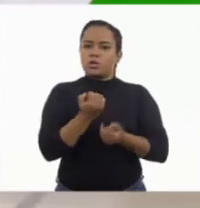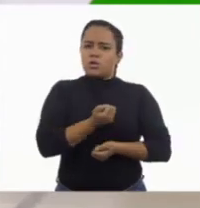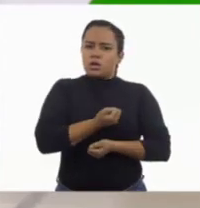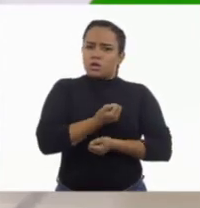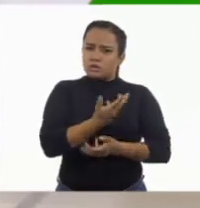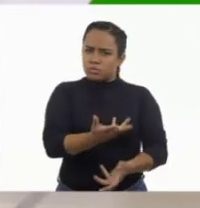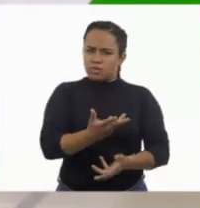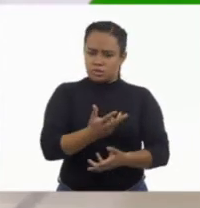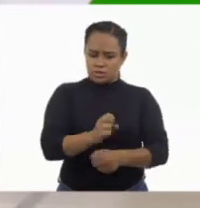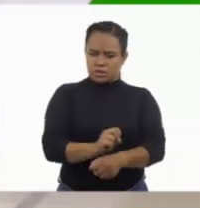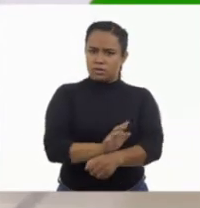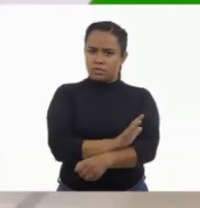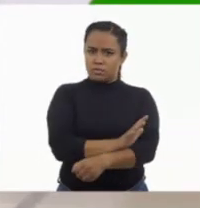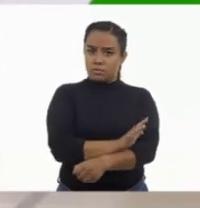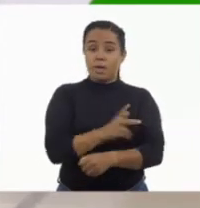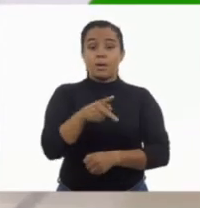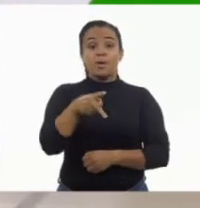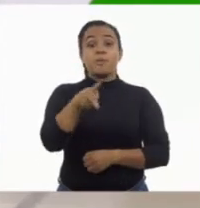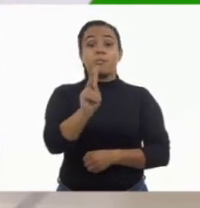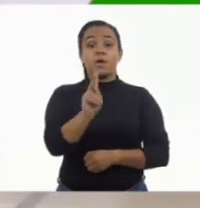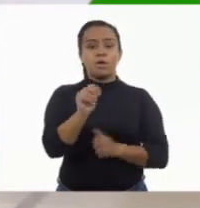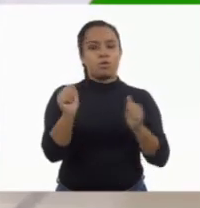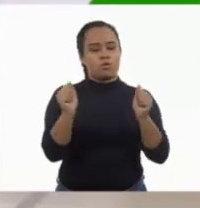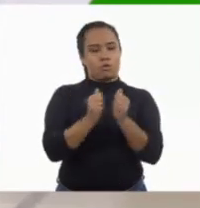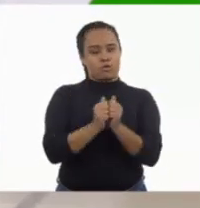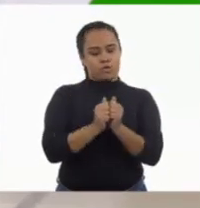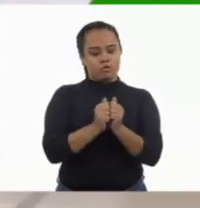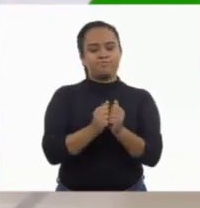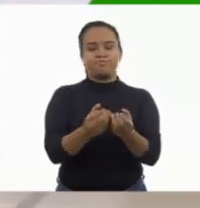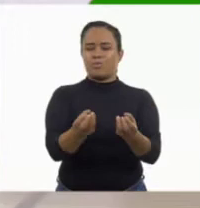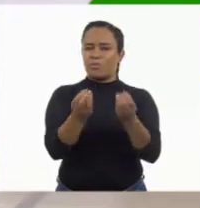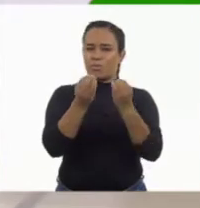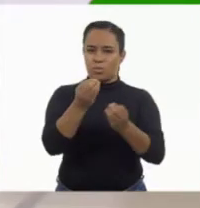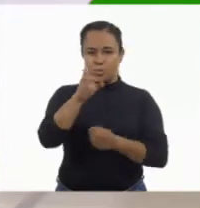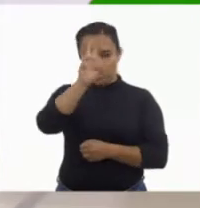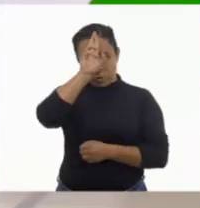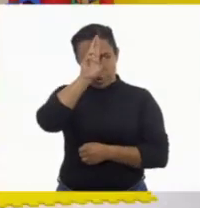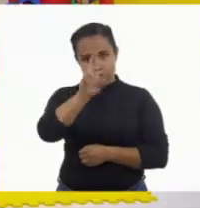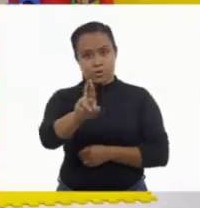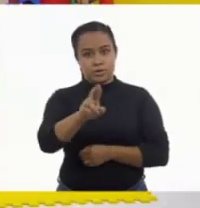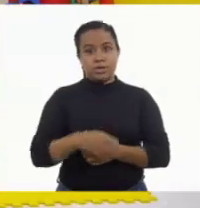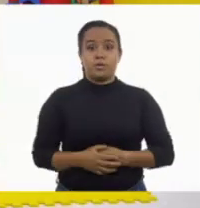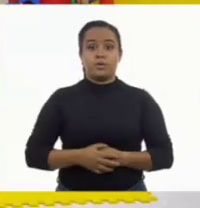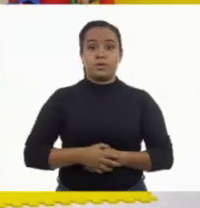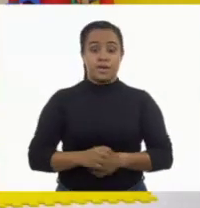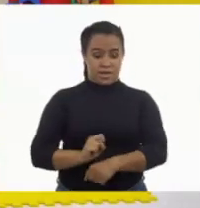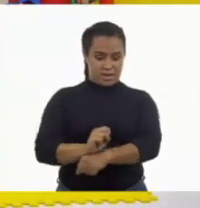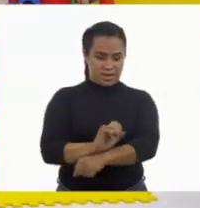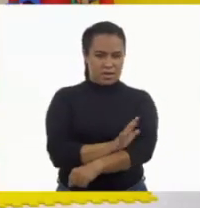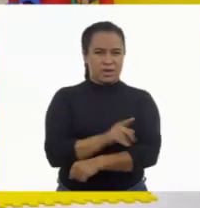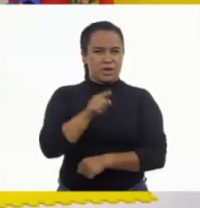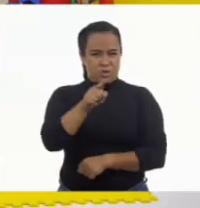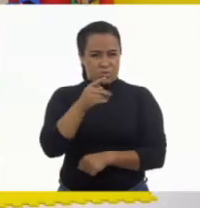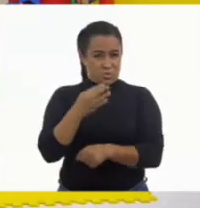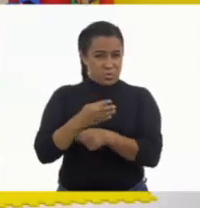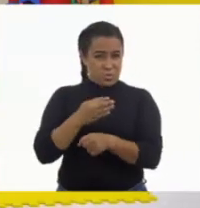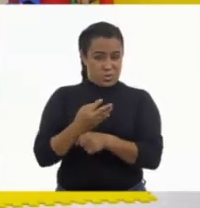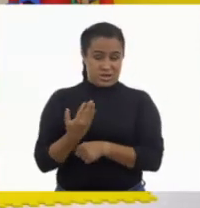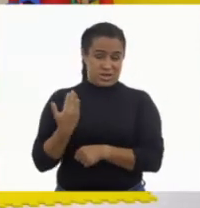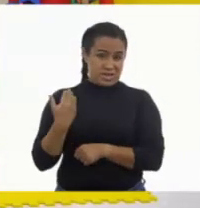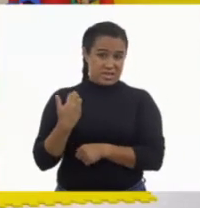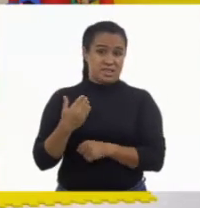nuestras emociones. Eso sí, siempre y cuando lo hagamos con mucho respeto. Y esta emoción que tú sientes ahora que